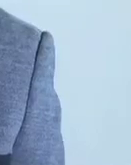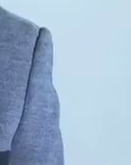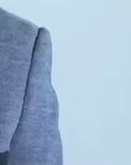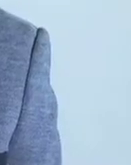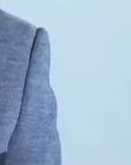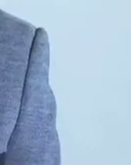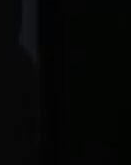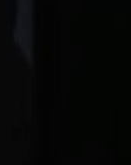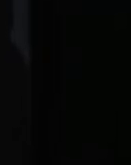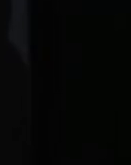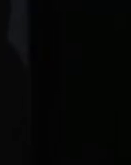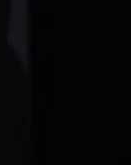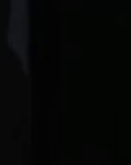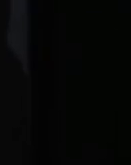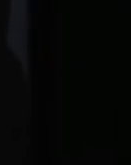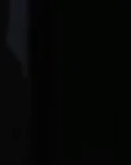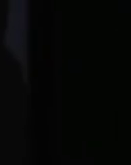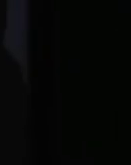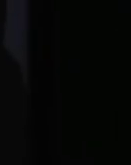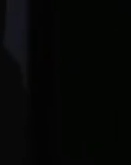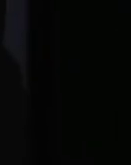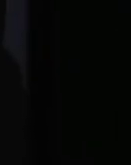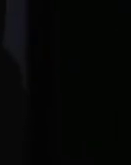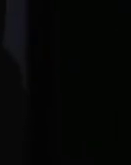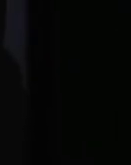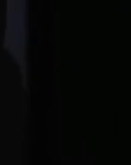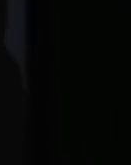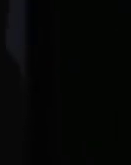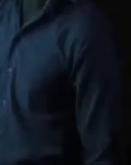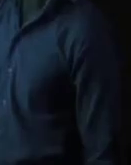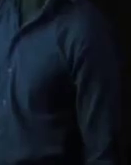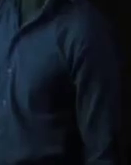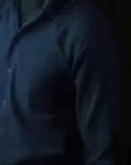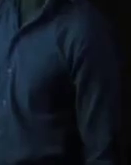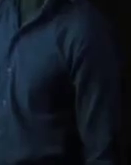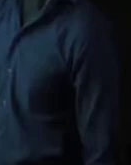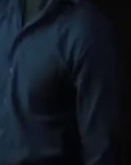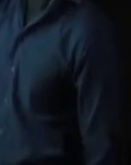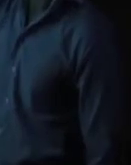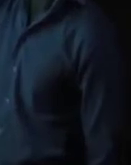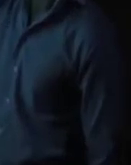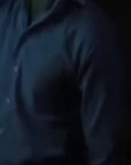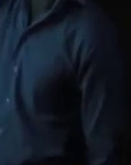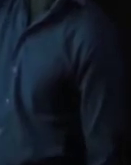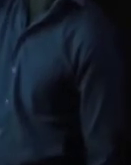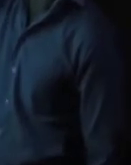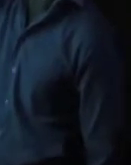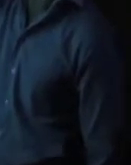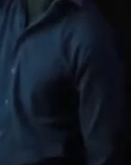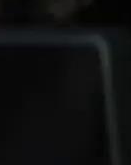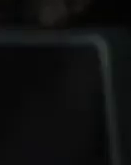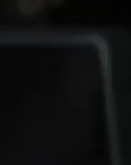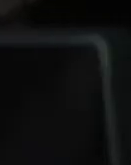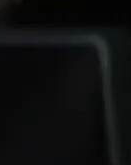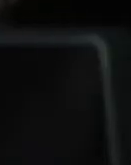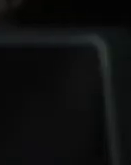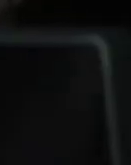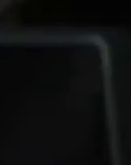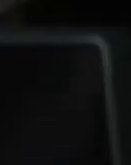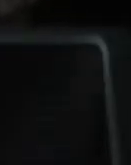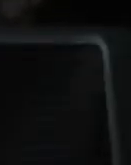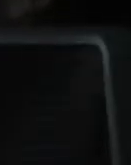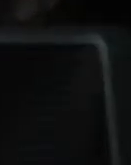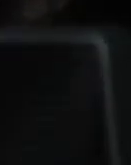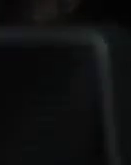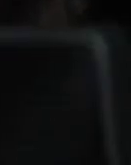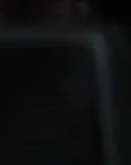un trabajo en conjunto, en la medida en que se ha desarrollado un buen material didáctico para poder generar ese conocimiento, pero también es la